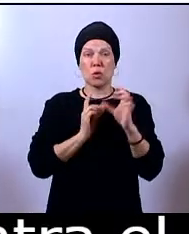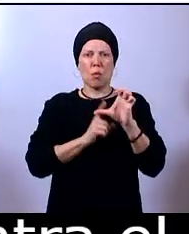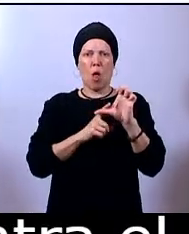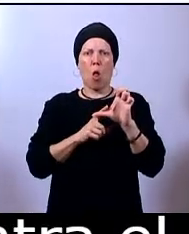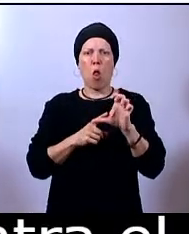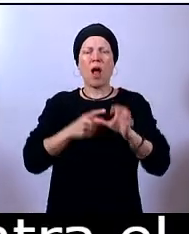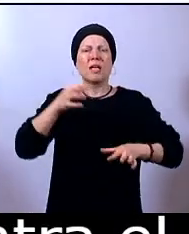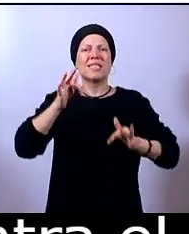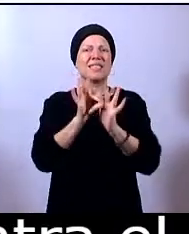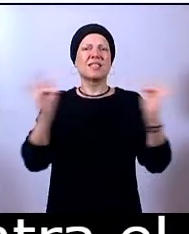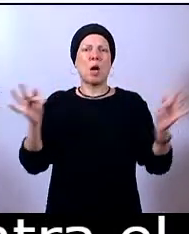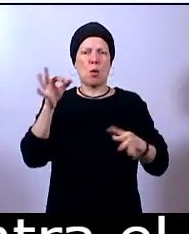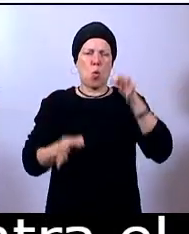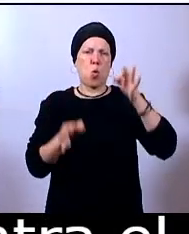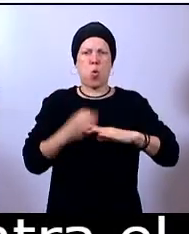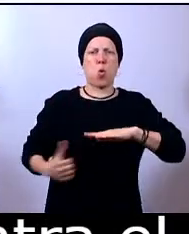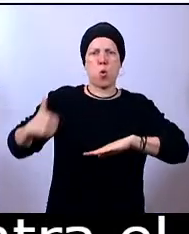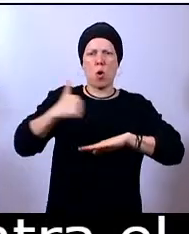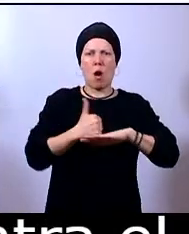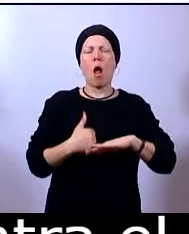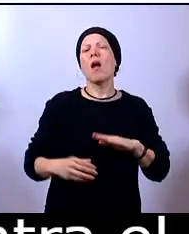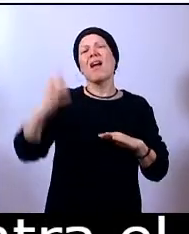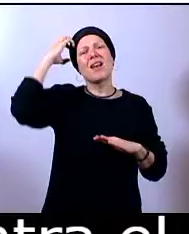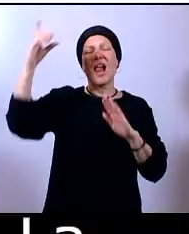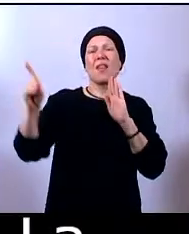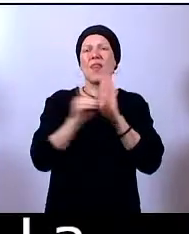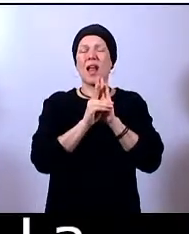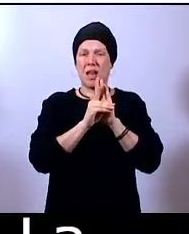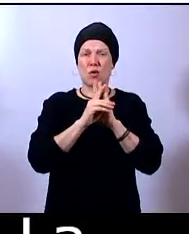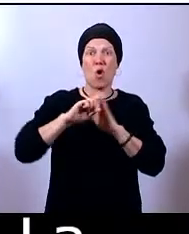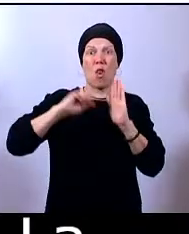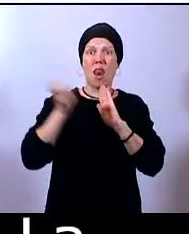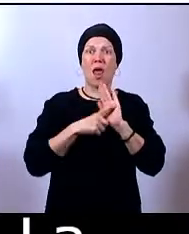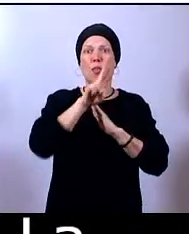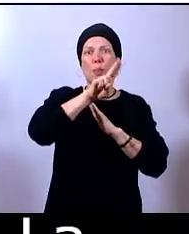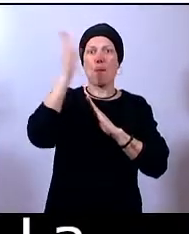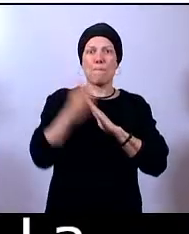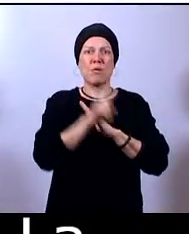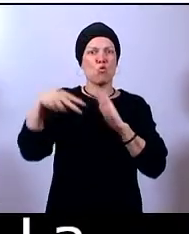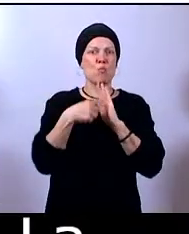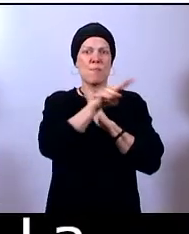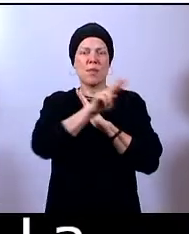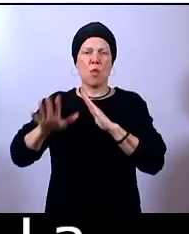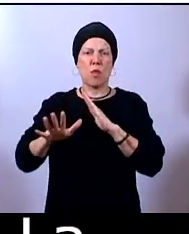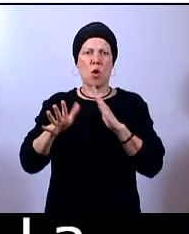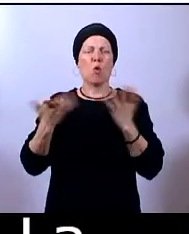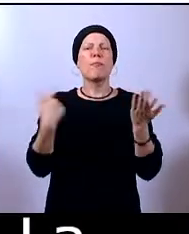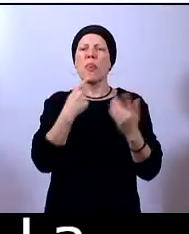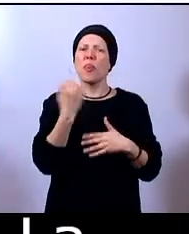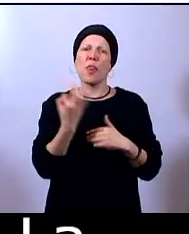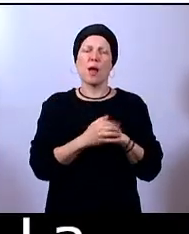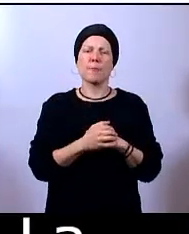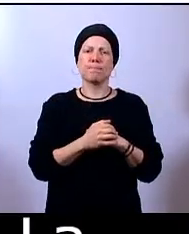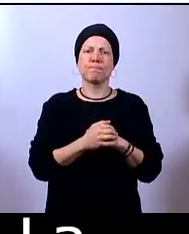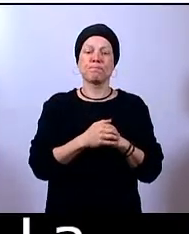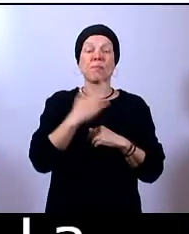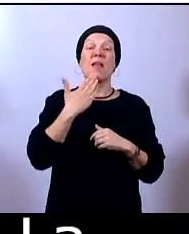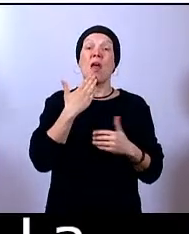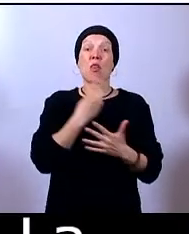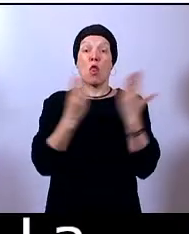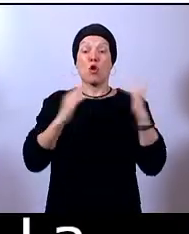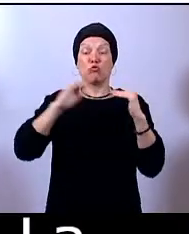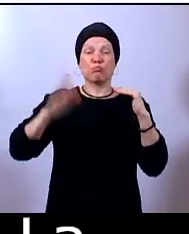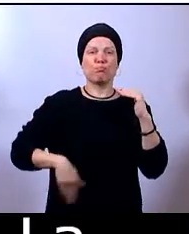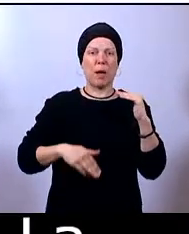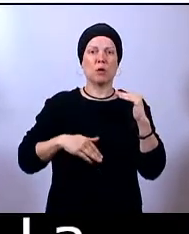Tribunal Constitucional el Real Decreto de Ley 2/2025 que establece el reparto forzoso de menores extranjeros